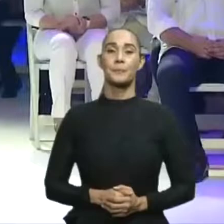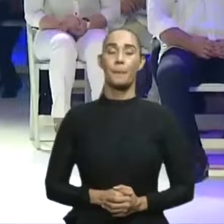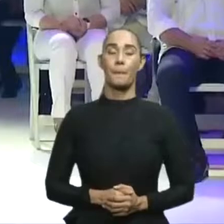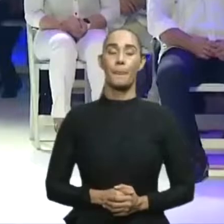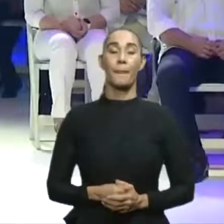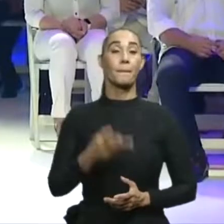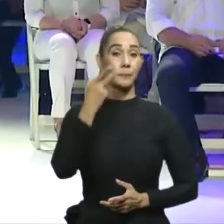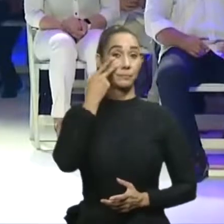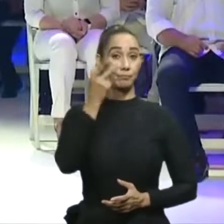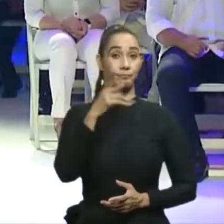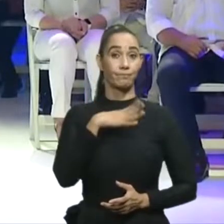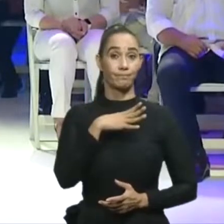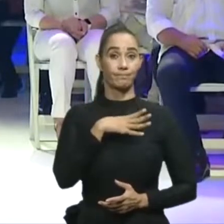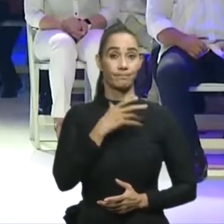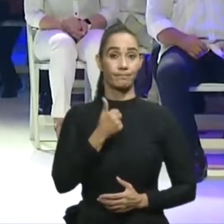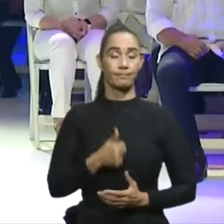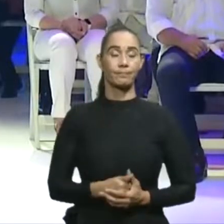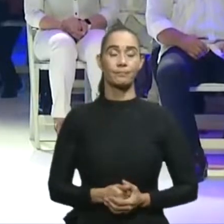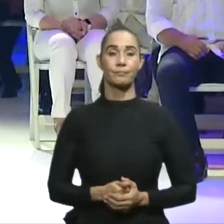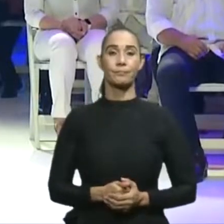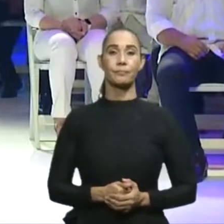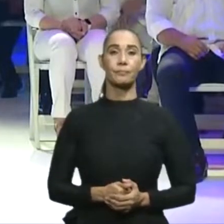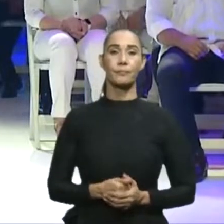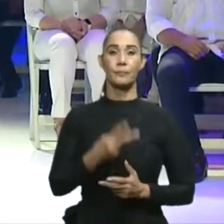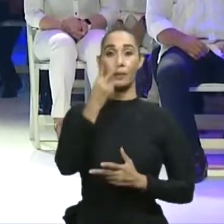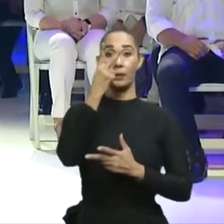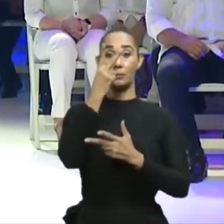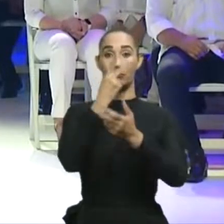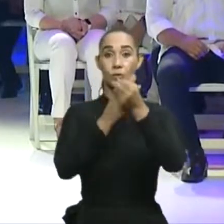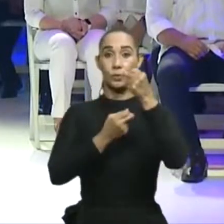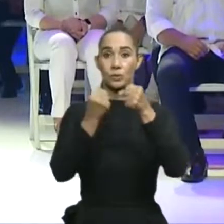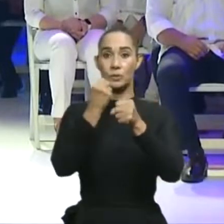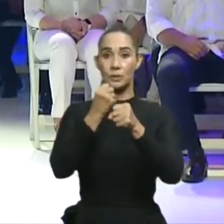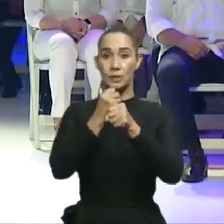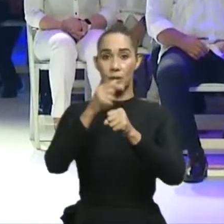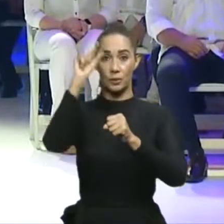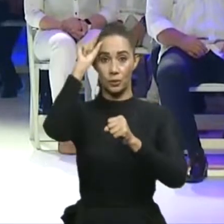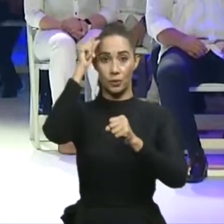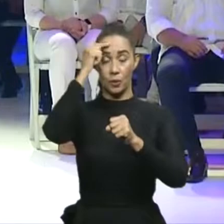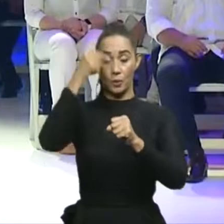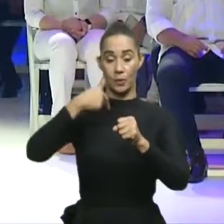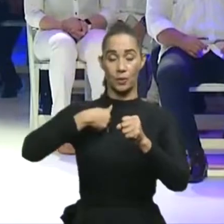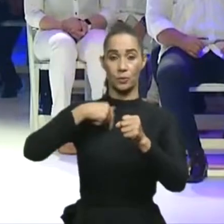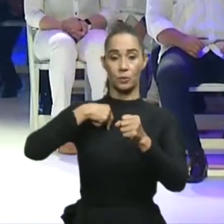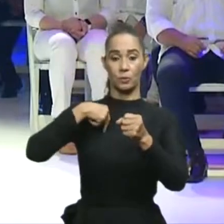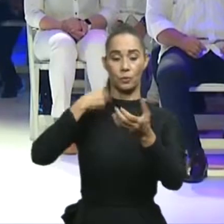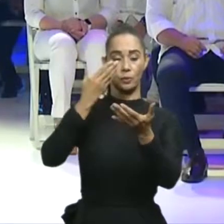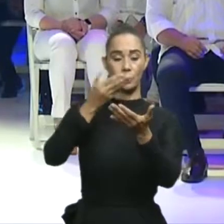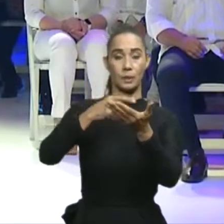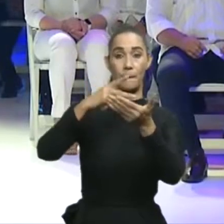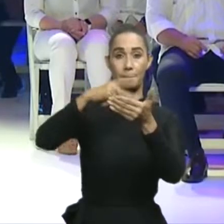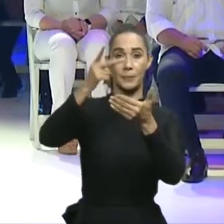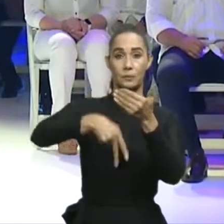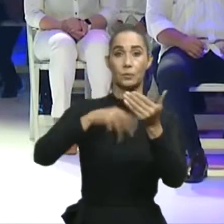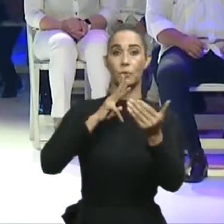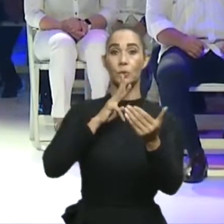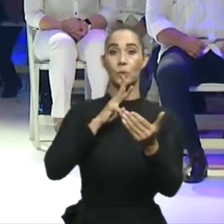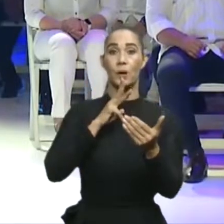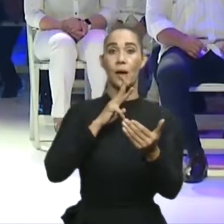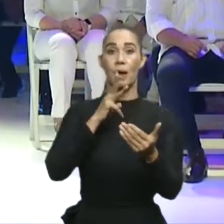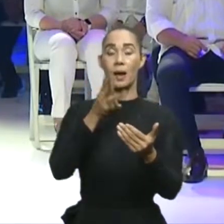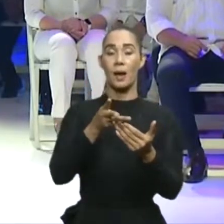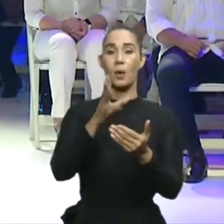escuchen bien en estos dos años hemos destinado al presupuesto del sector agua